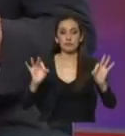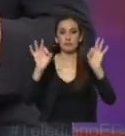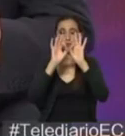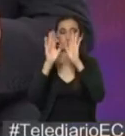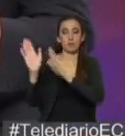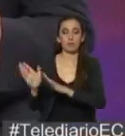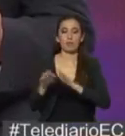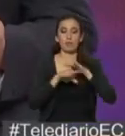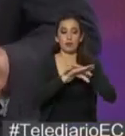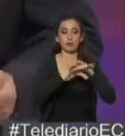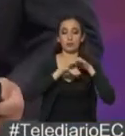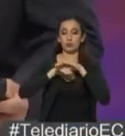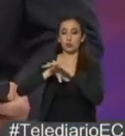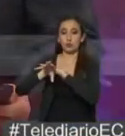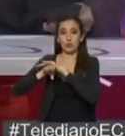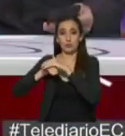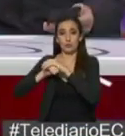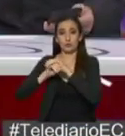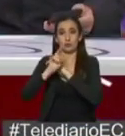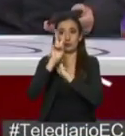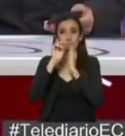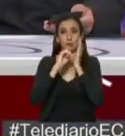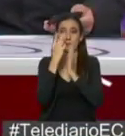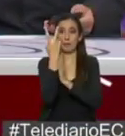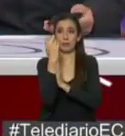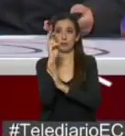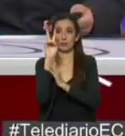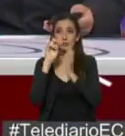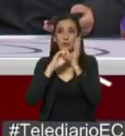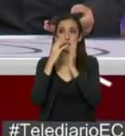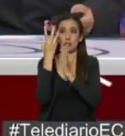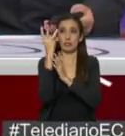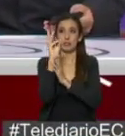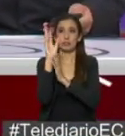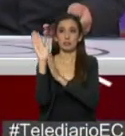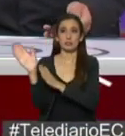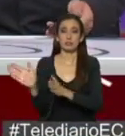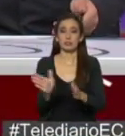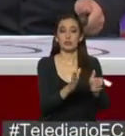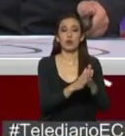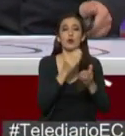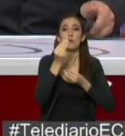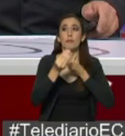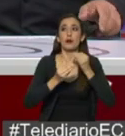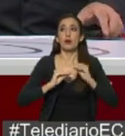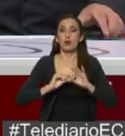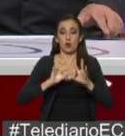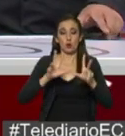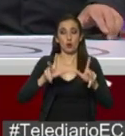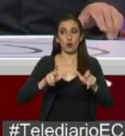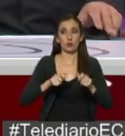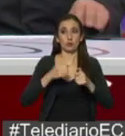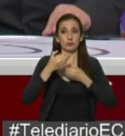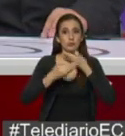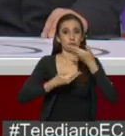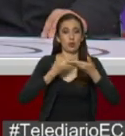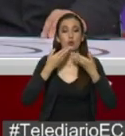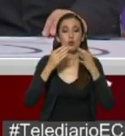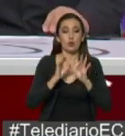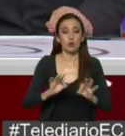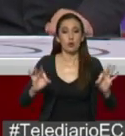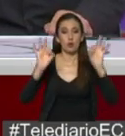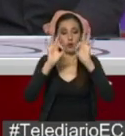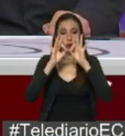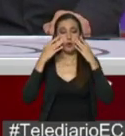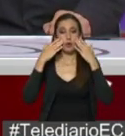Sobornos 2012-2016 sobre este caso de corrupción que ha sido denunciado por la Fiscalía